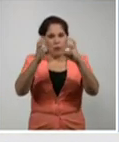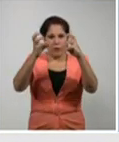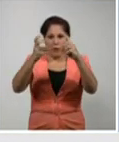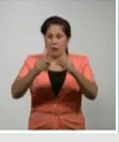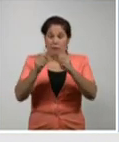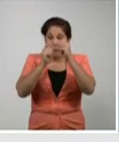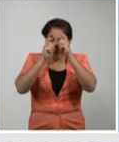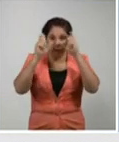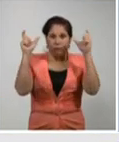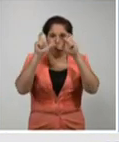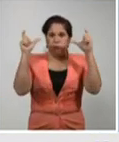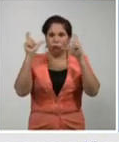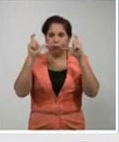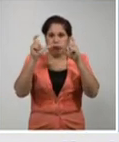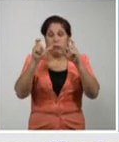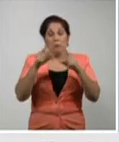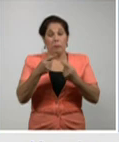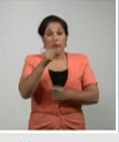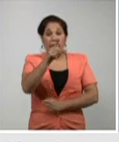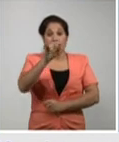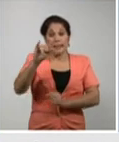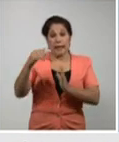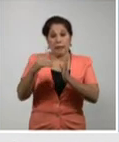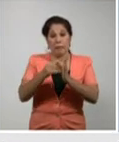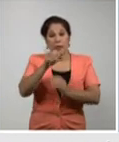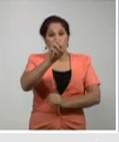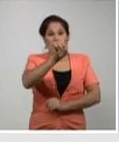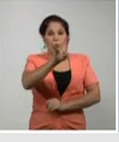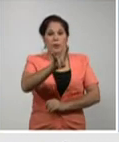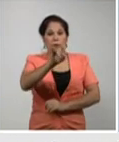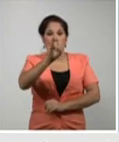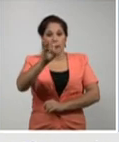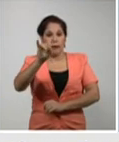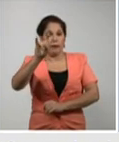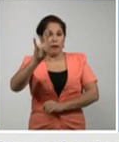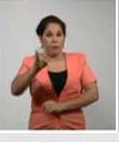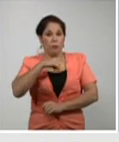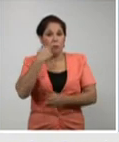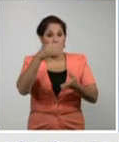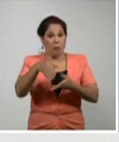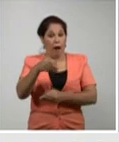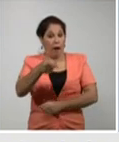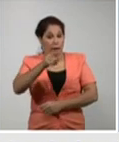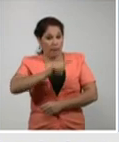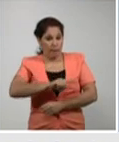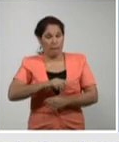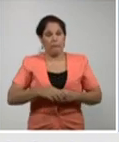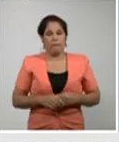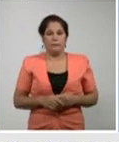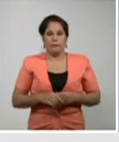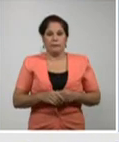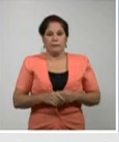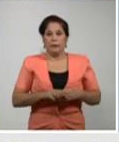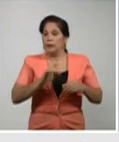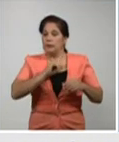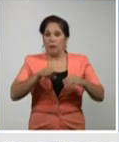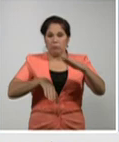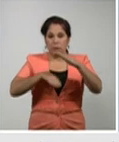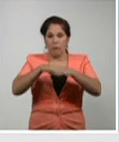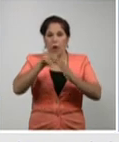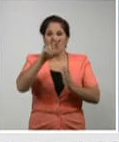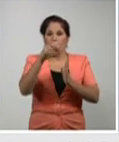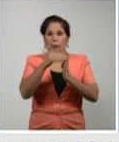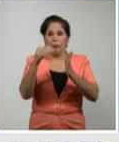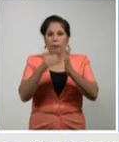impresiona, pues con los 16.979 que fallecieron ayer, pues ya llegamos a